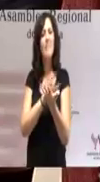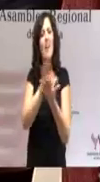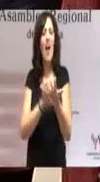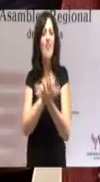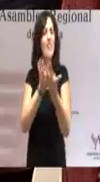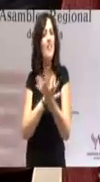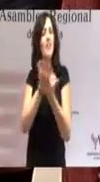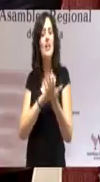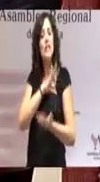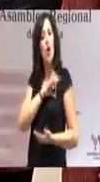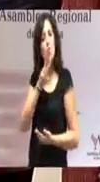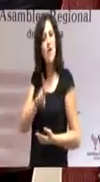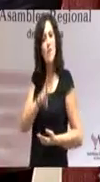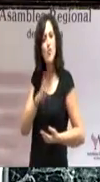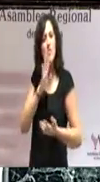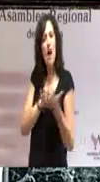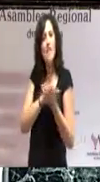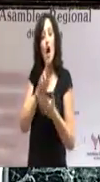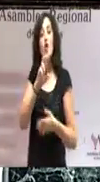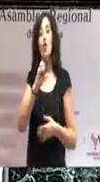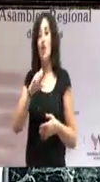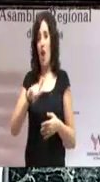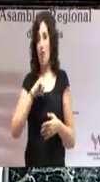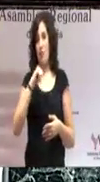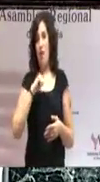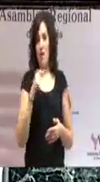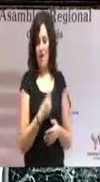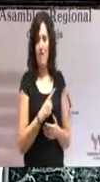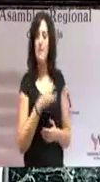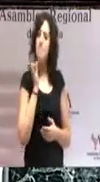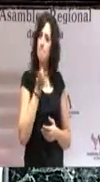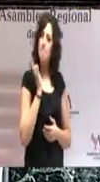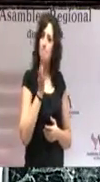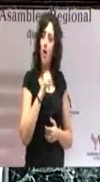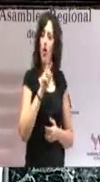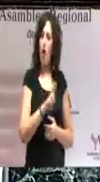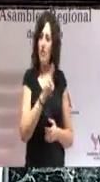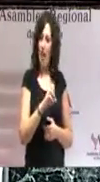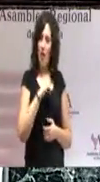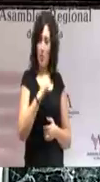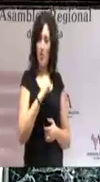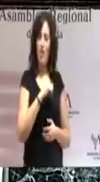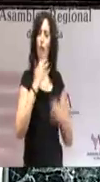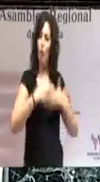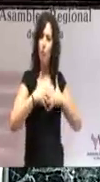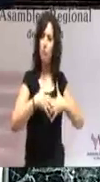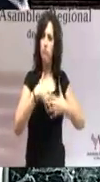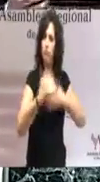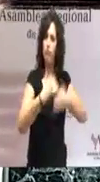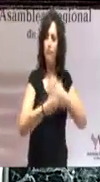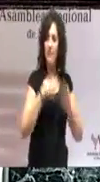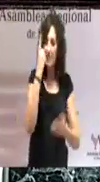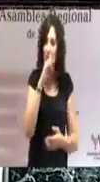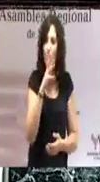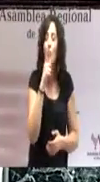Y habla, señor Urralburu, del Rosell. Y es verdad, el Rosell está funcionando. Pero ¿sabe por qué? Porque hay una